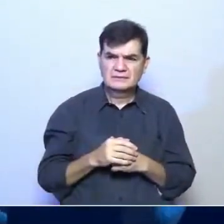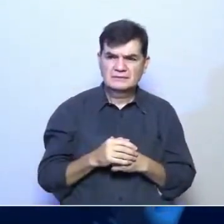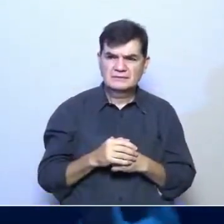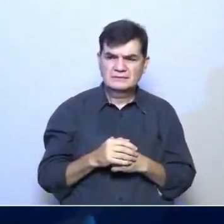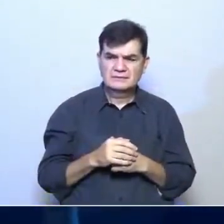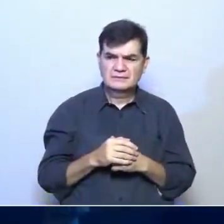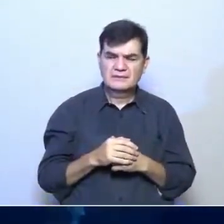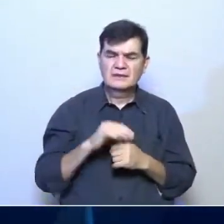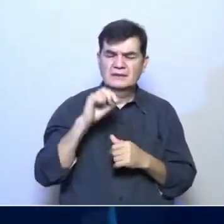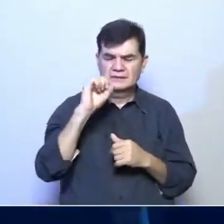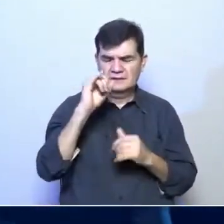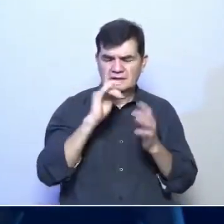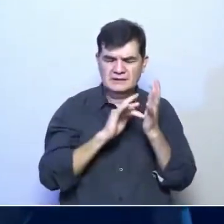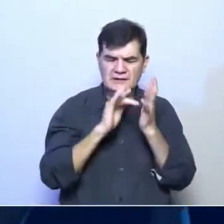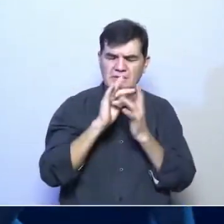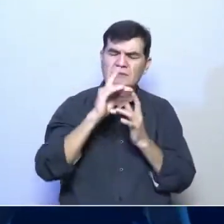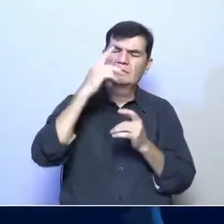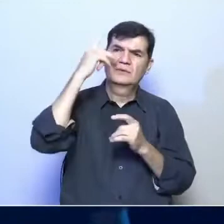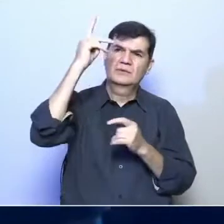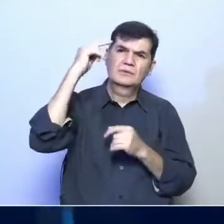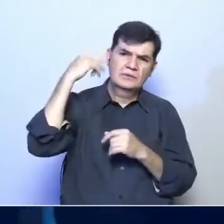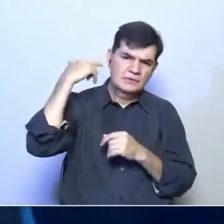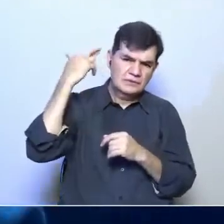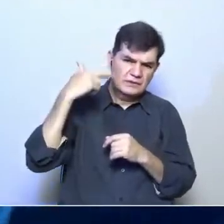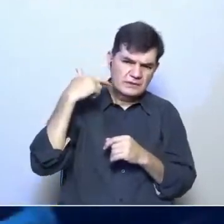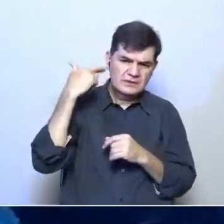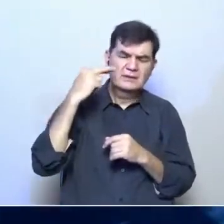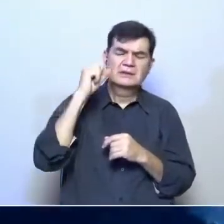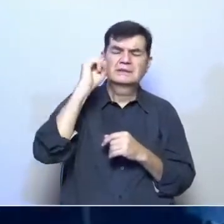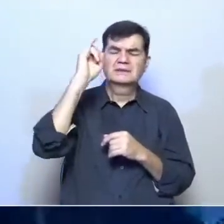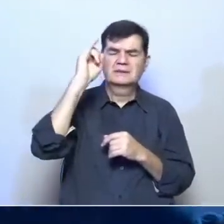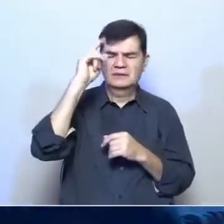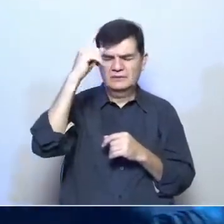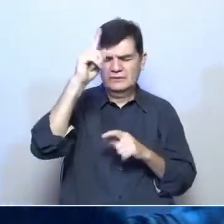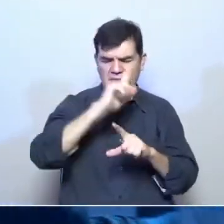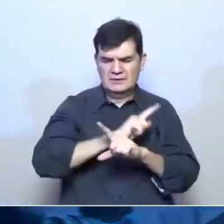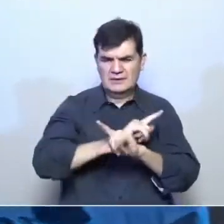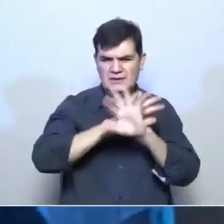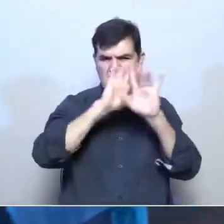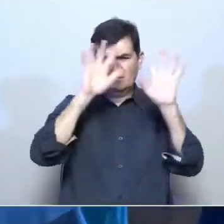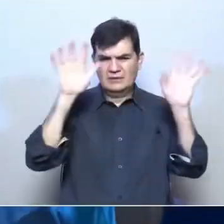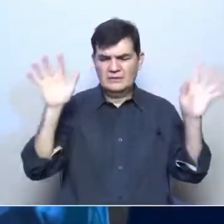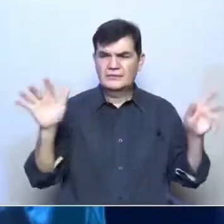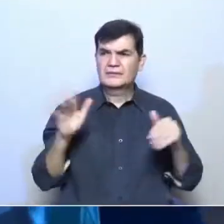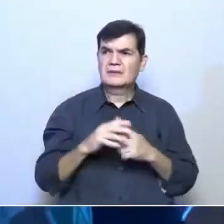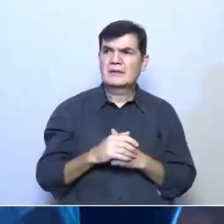sí, Jesús, tuyo es el reino. Sí, Jesús, tuyo es la gloria.